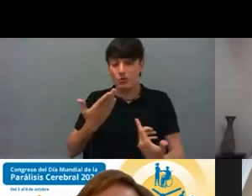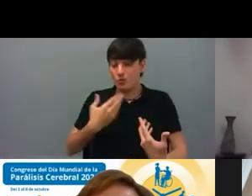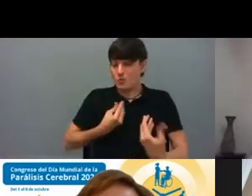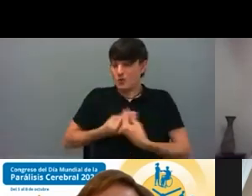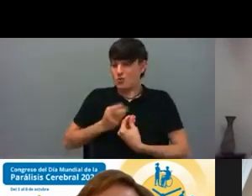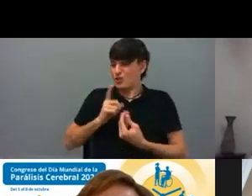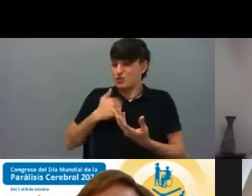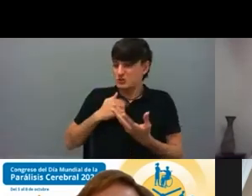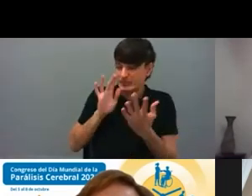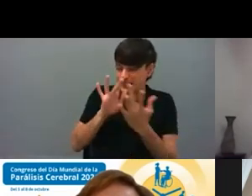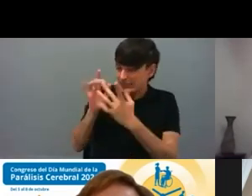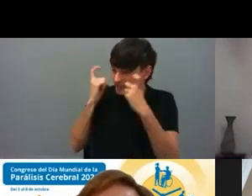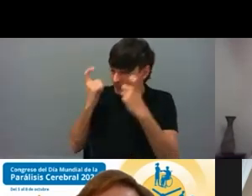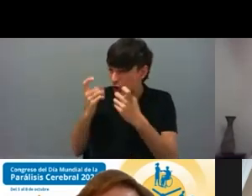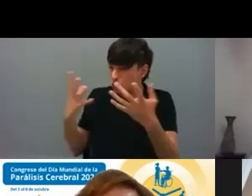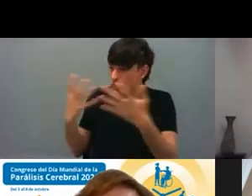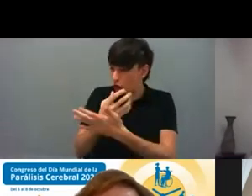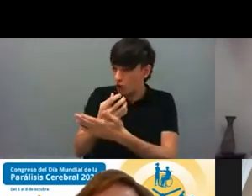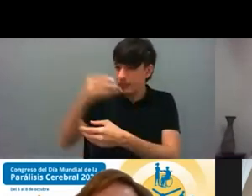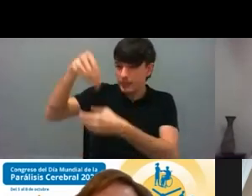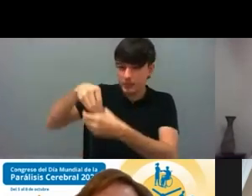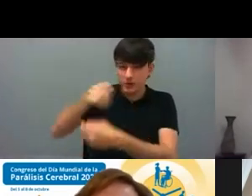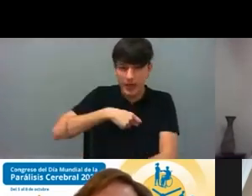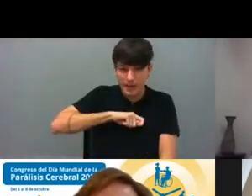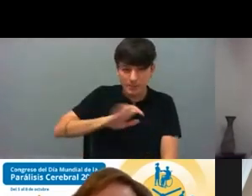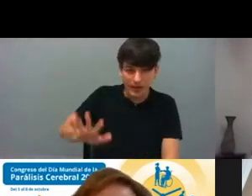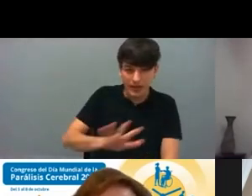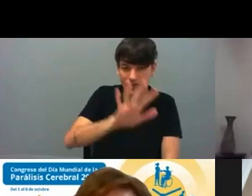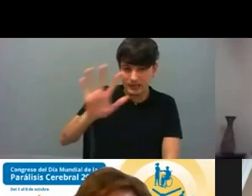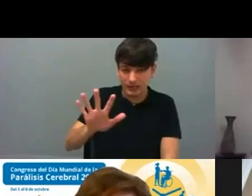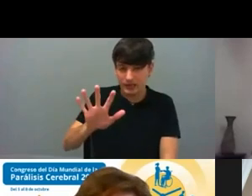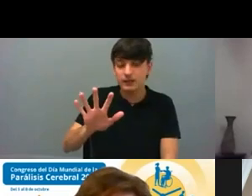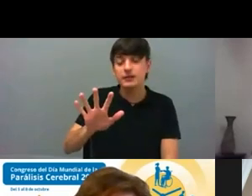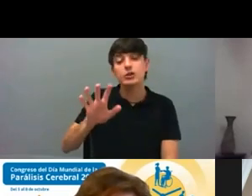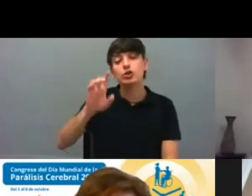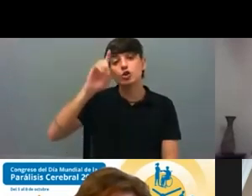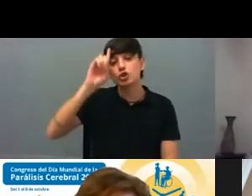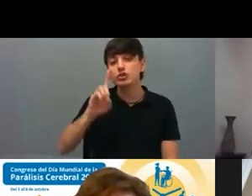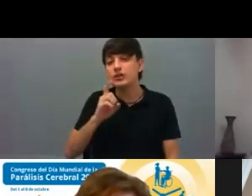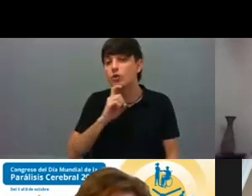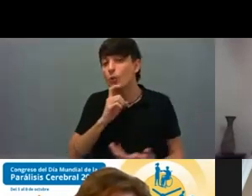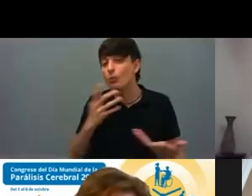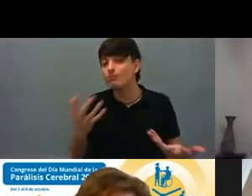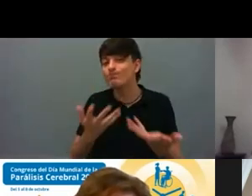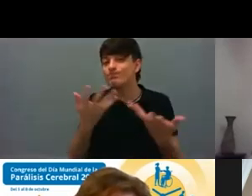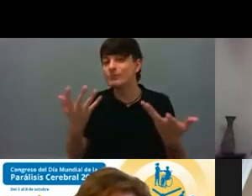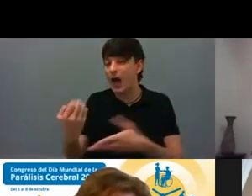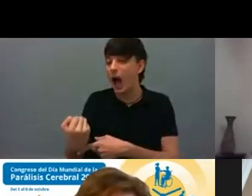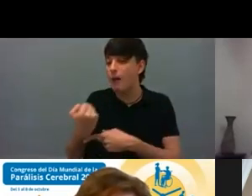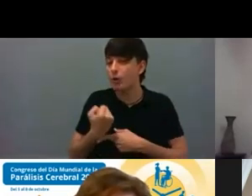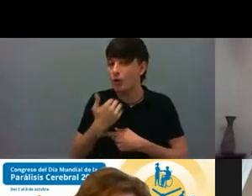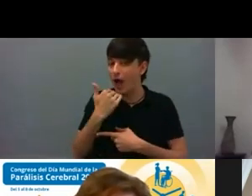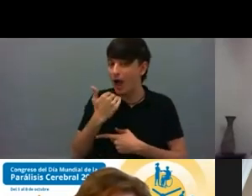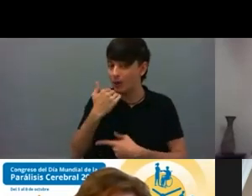España, todas a las que he intentado acceder quedan en España, y no tengo cómo apoyarme en algo,